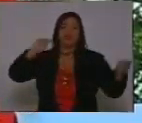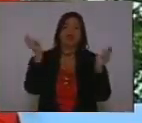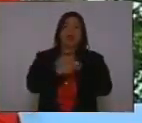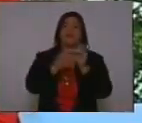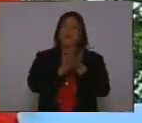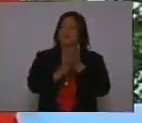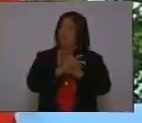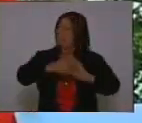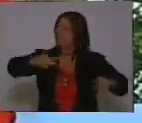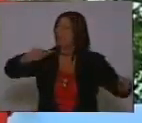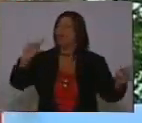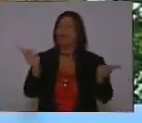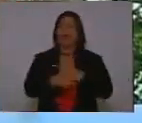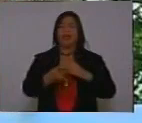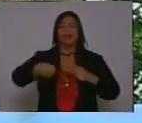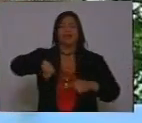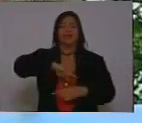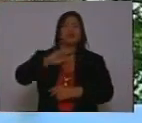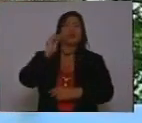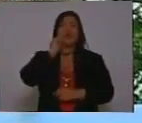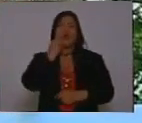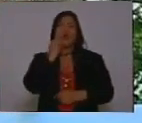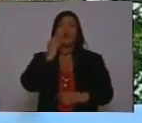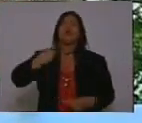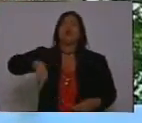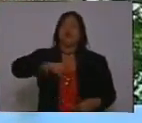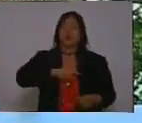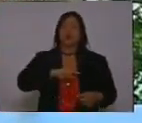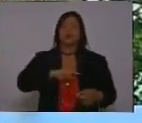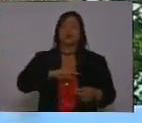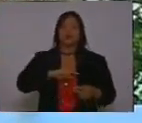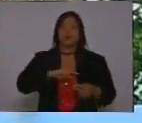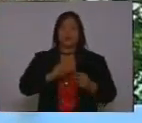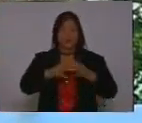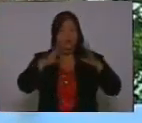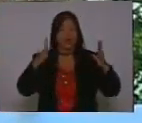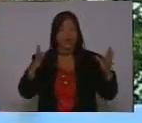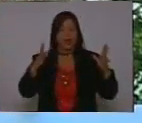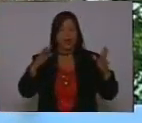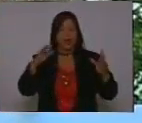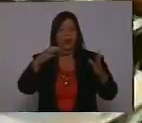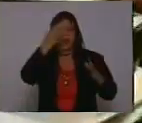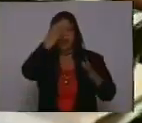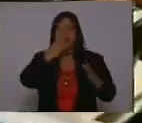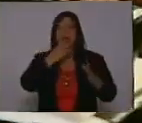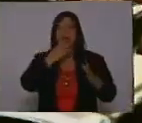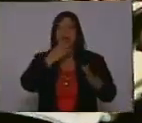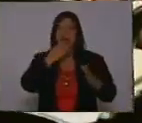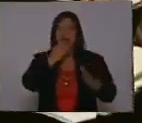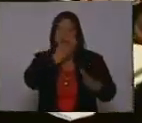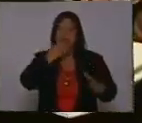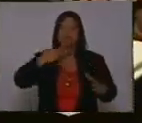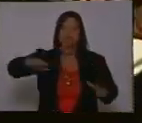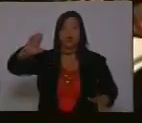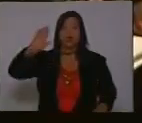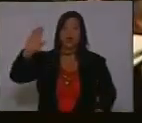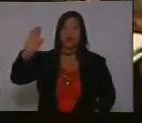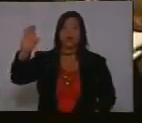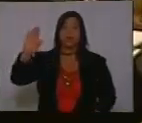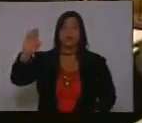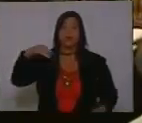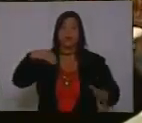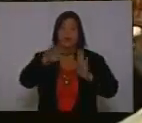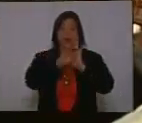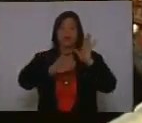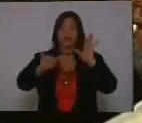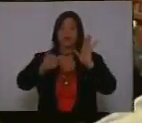eso. Pues nosotros como jóvenes tenemos un gran compromiso, muchachas y muchachos, que estamos dentro de esta